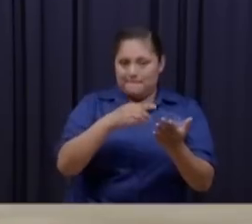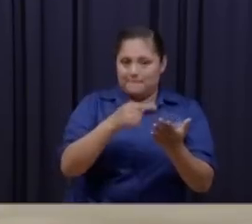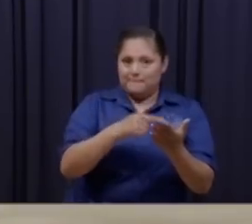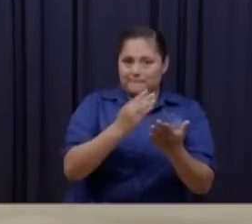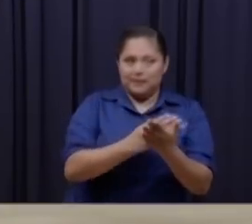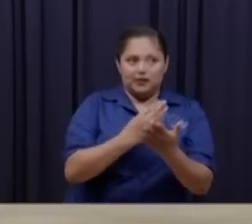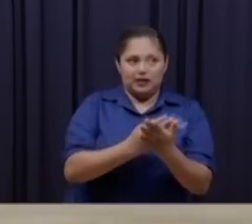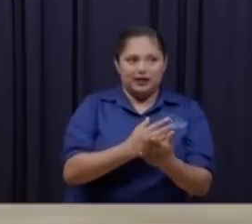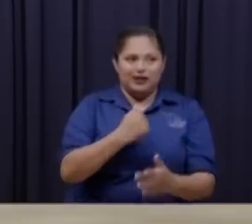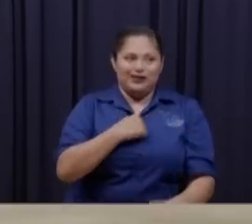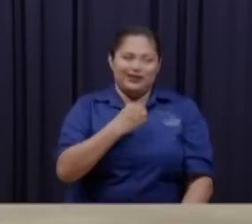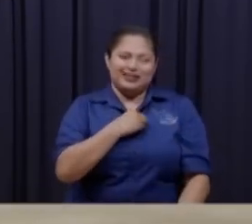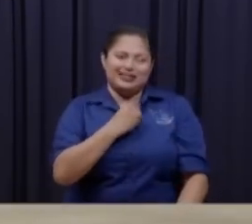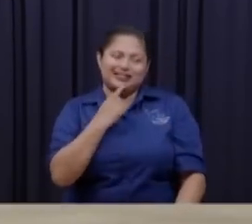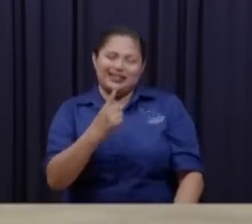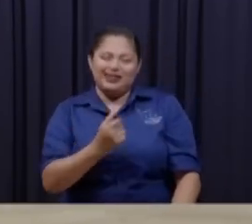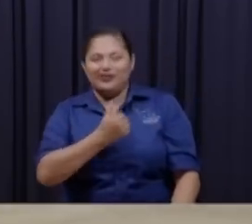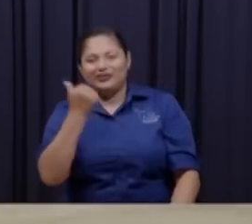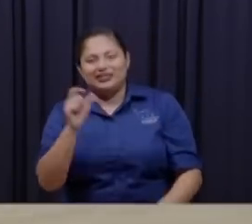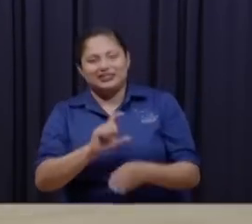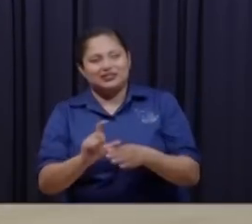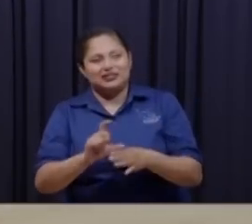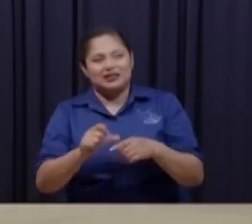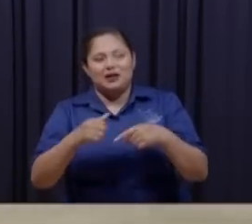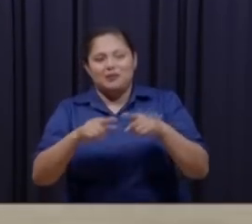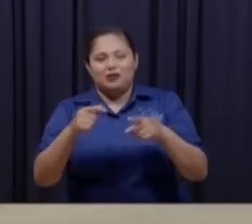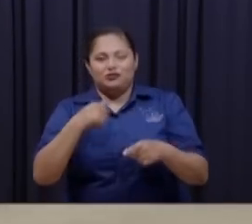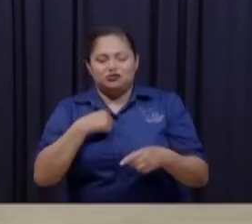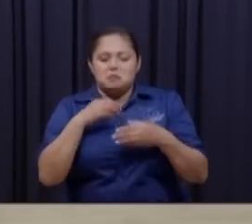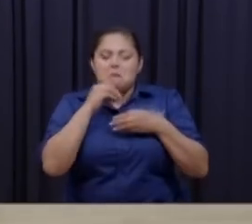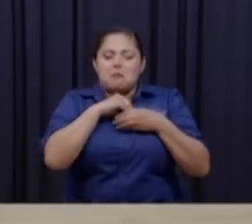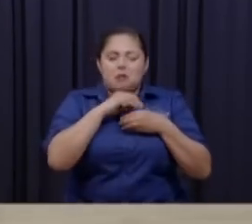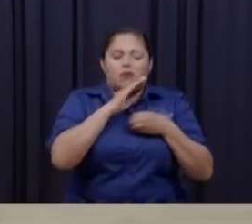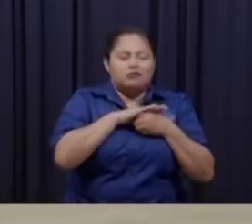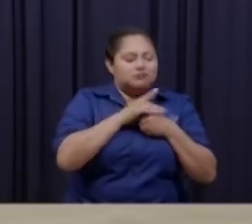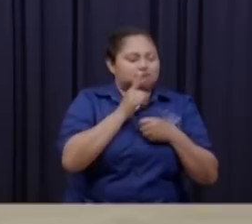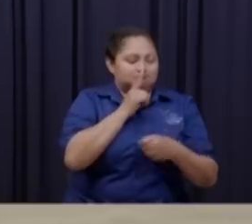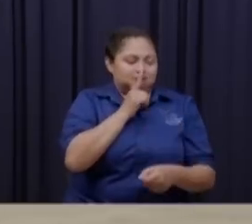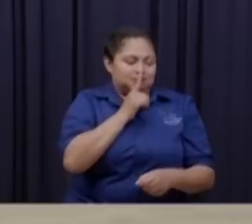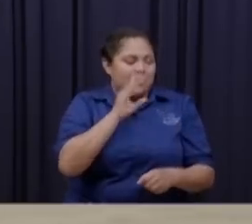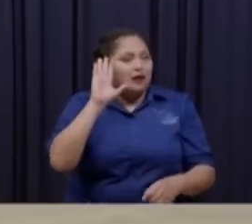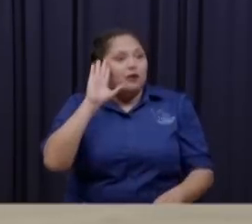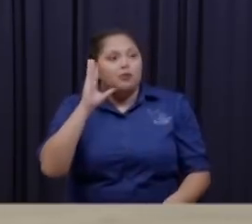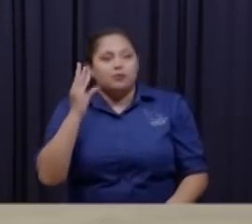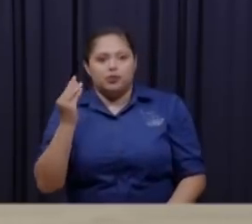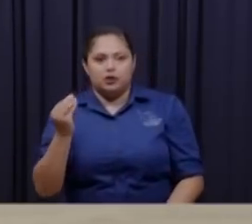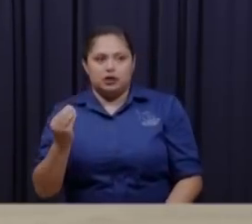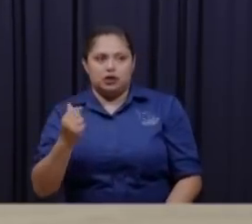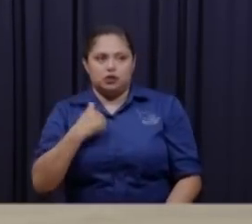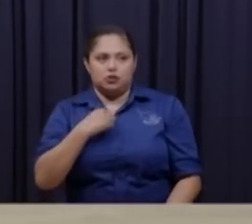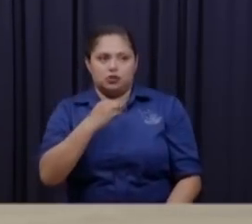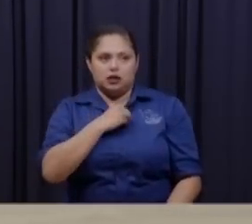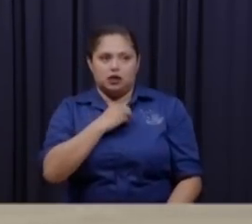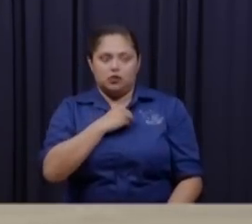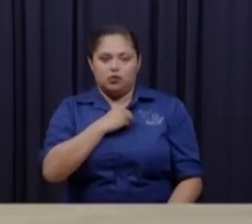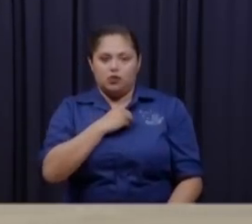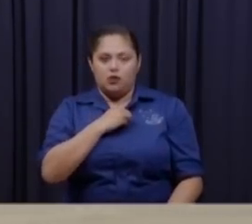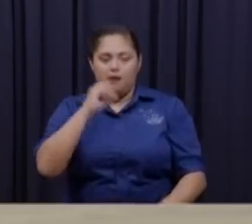Si yo quisiera decirle otras cositas, pero me las quiero aguantar porque quiero ser de